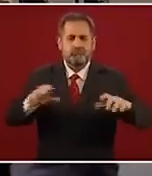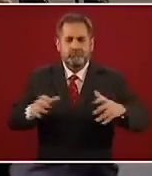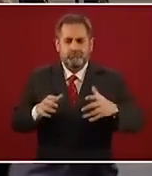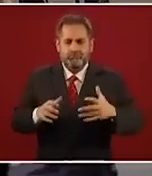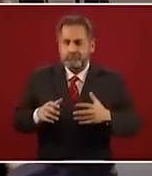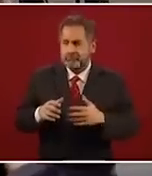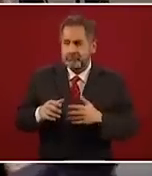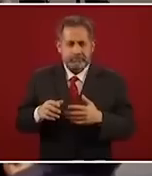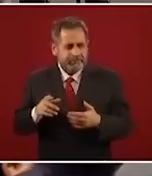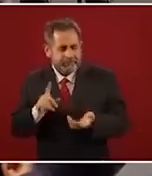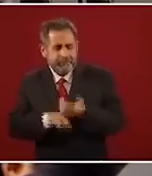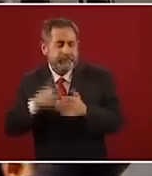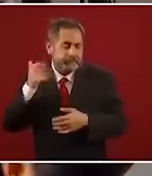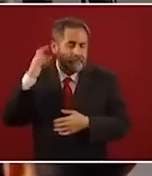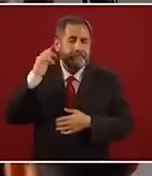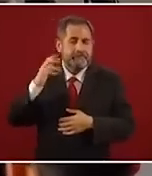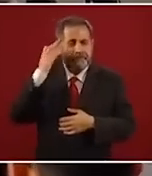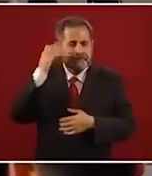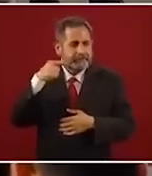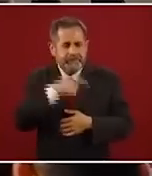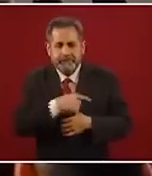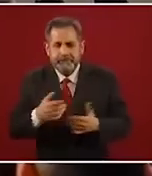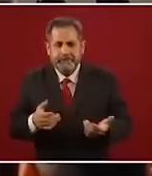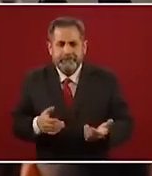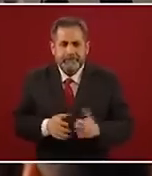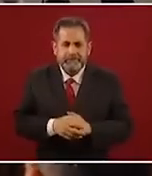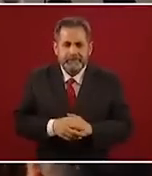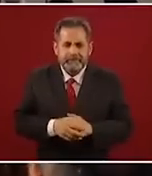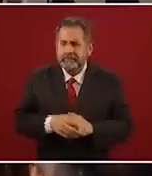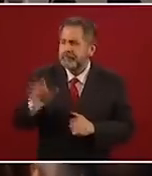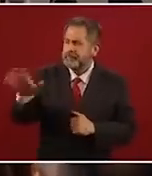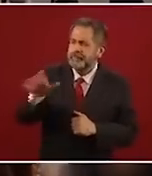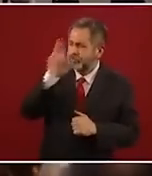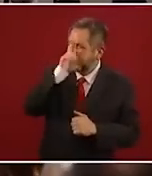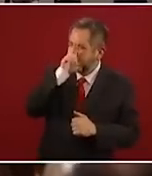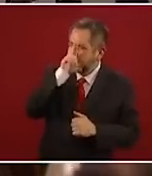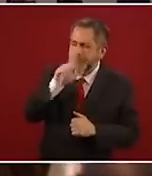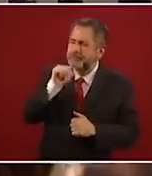grandes corporaciones de entonces, y no se preocupe